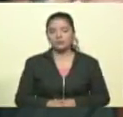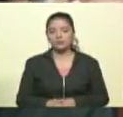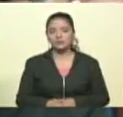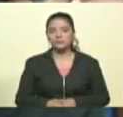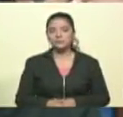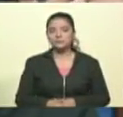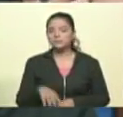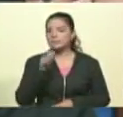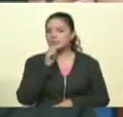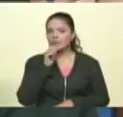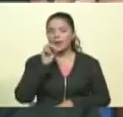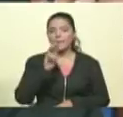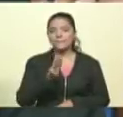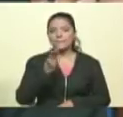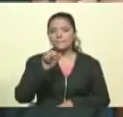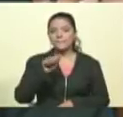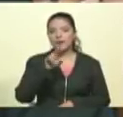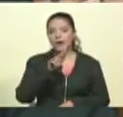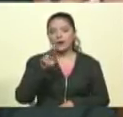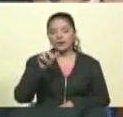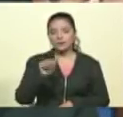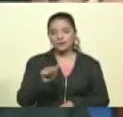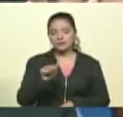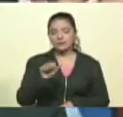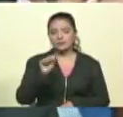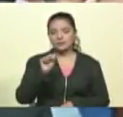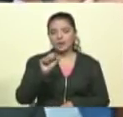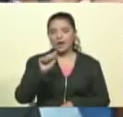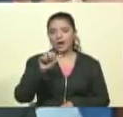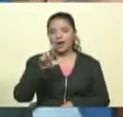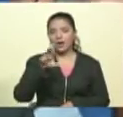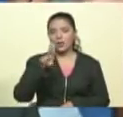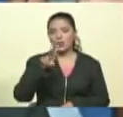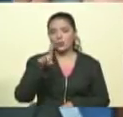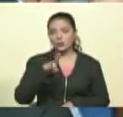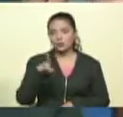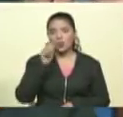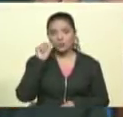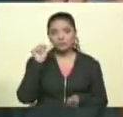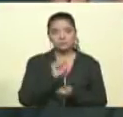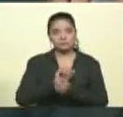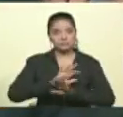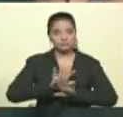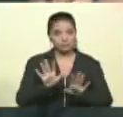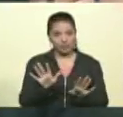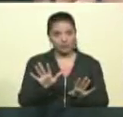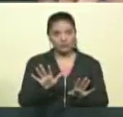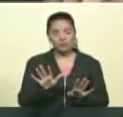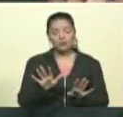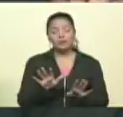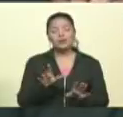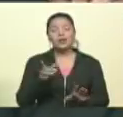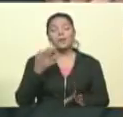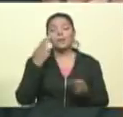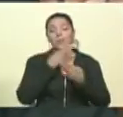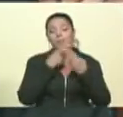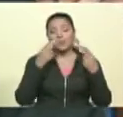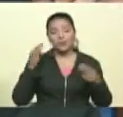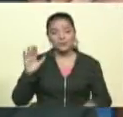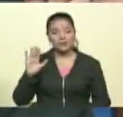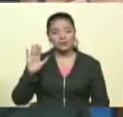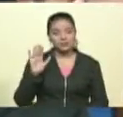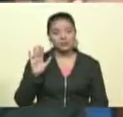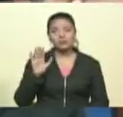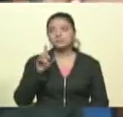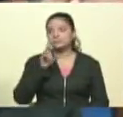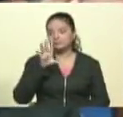bufete Parra Saluso. Parra Saluso se encuentra privado de libertad y ha prometido